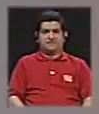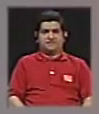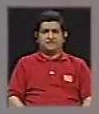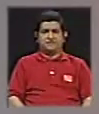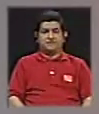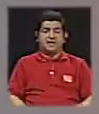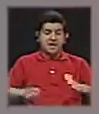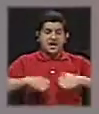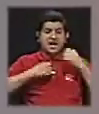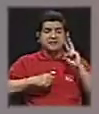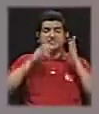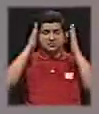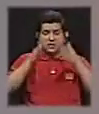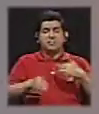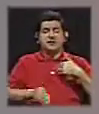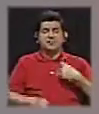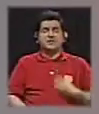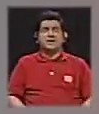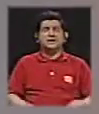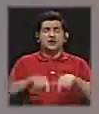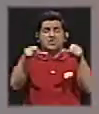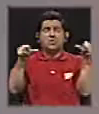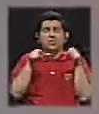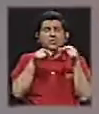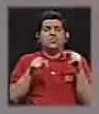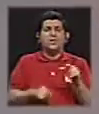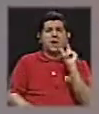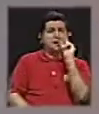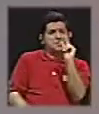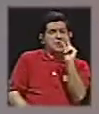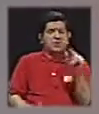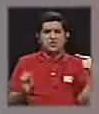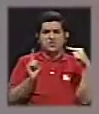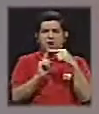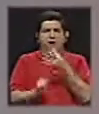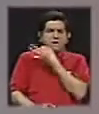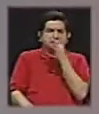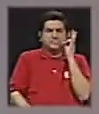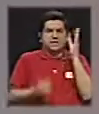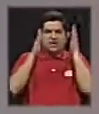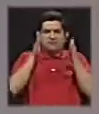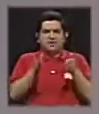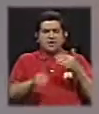el compañero que tiene una parcela pequeña hasta un finquero que tiene, y hasta hace poco en